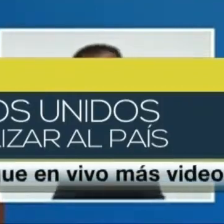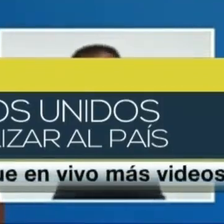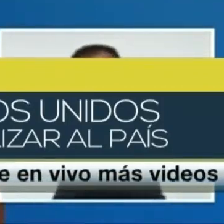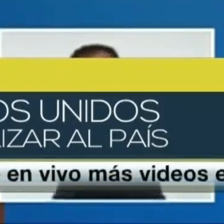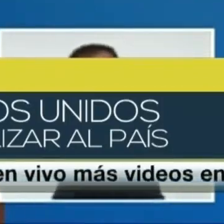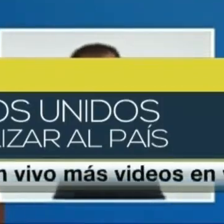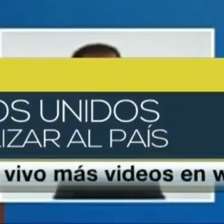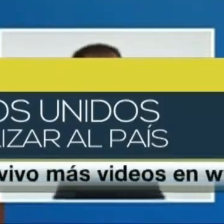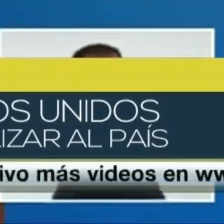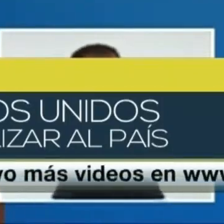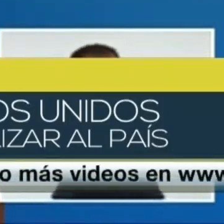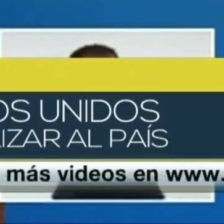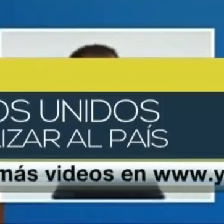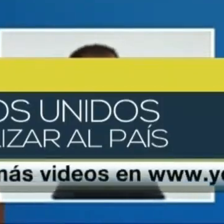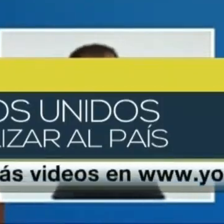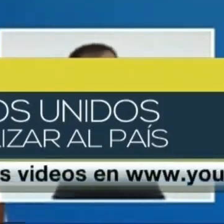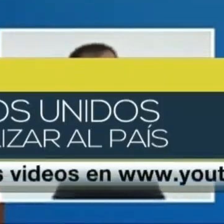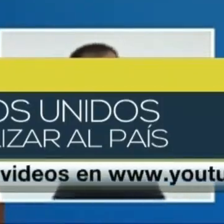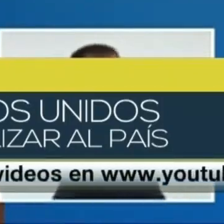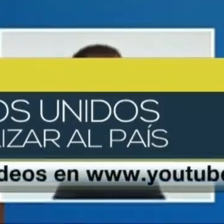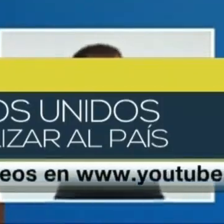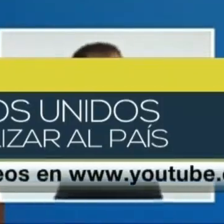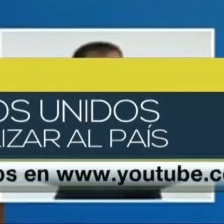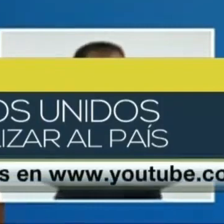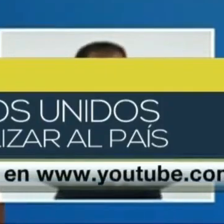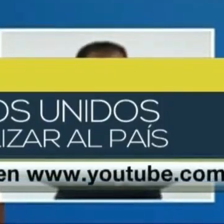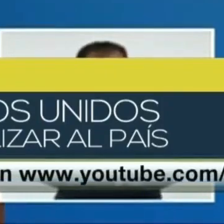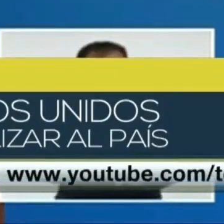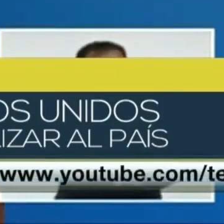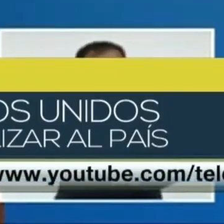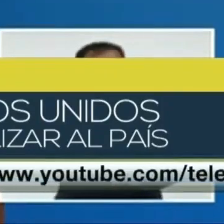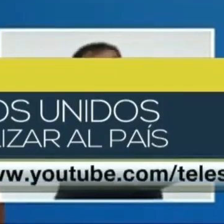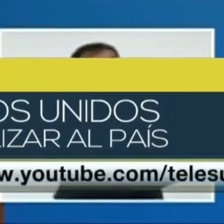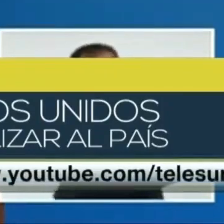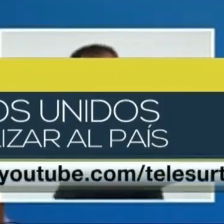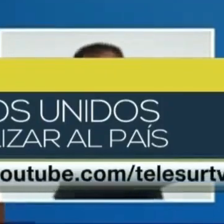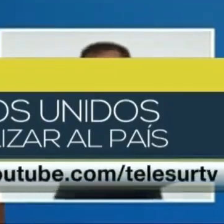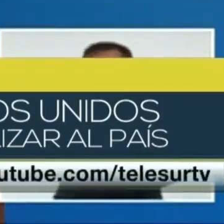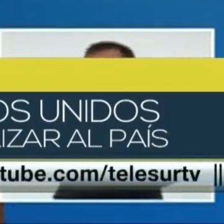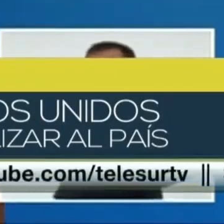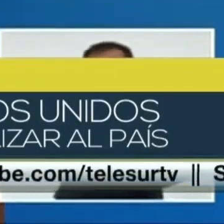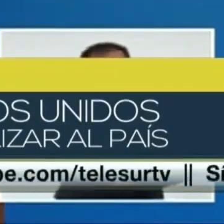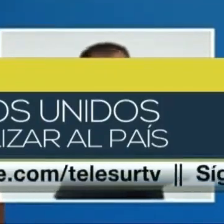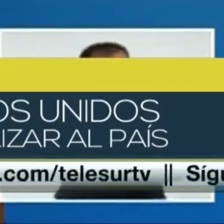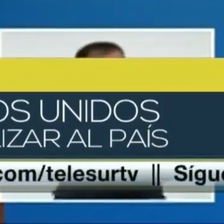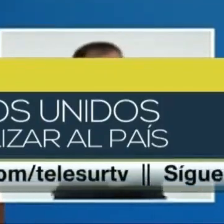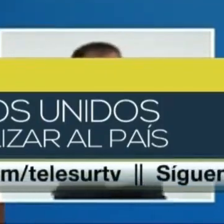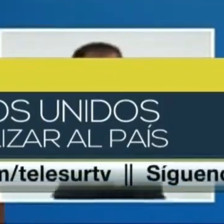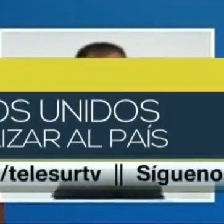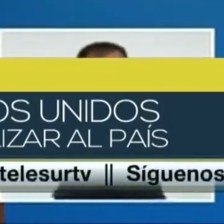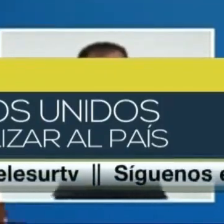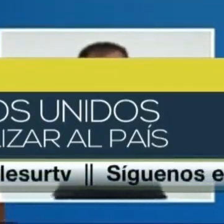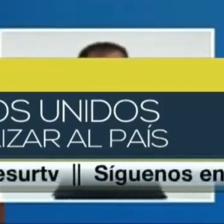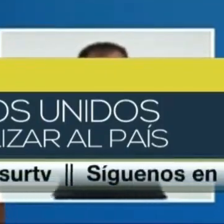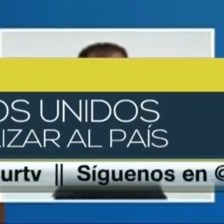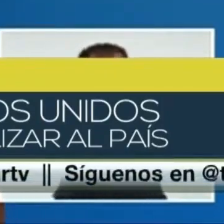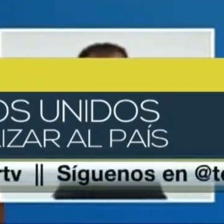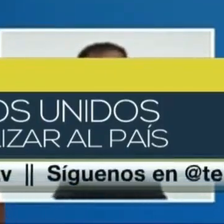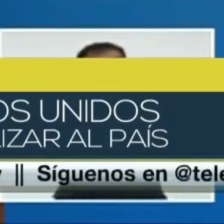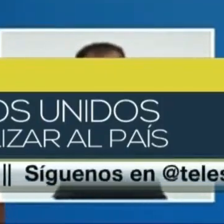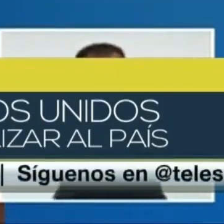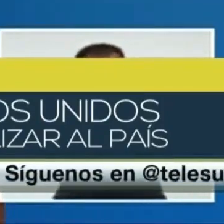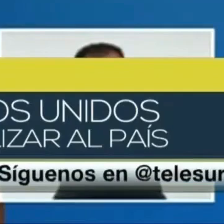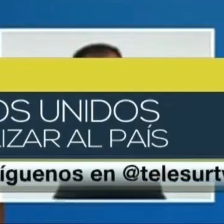leyes. Solamente lo prevengo de su responsabilidad con lo que es ya hoy una